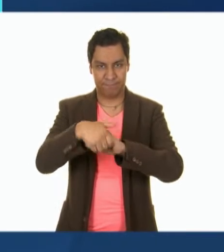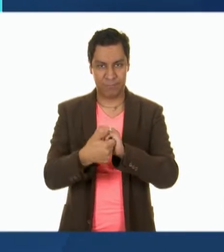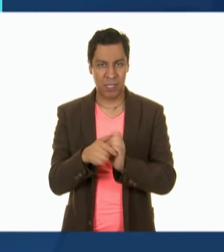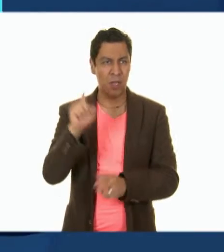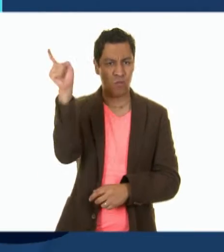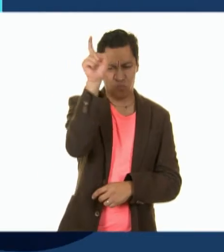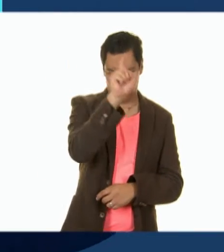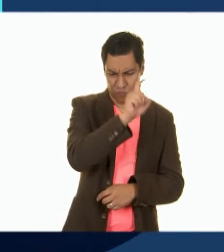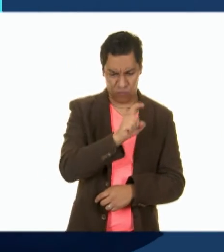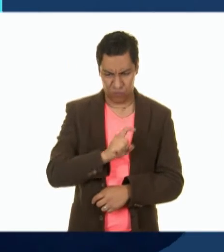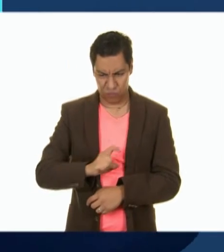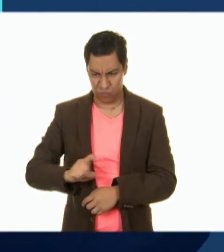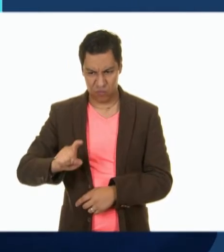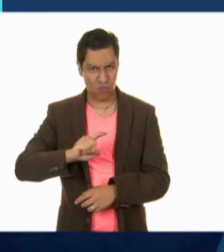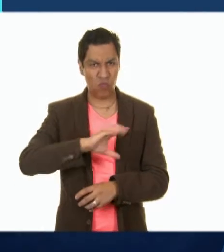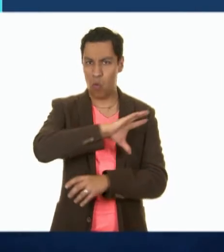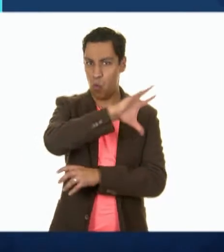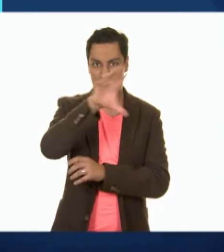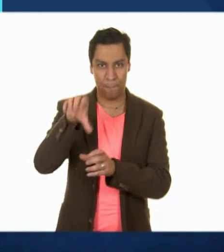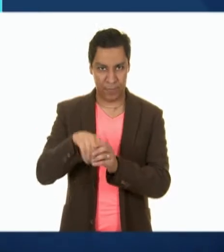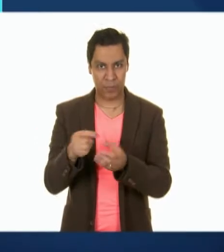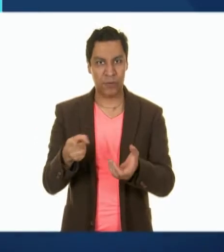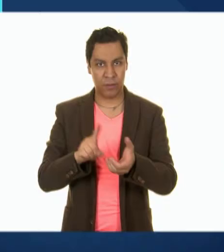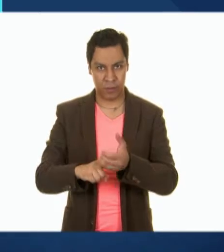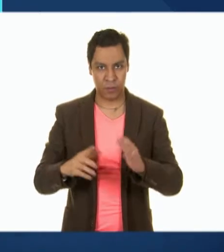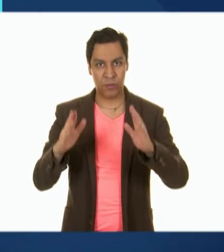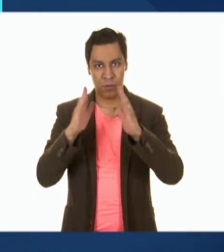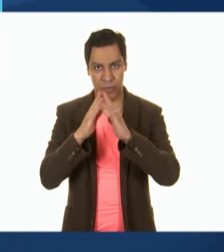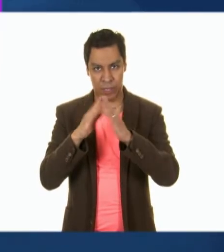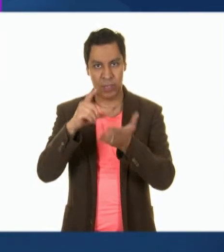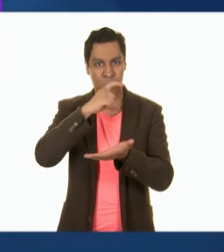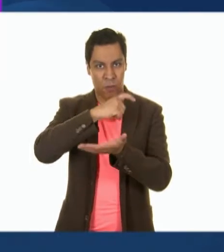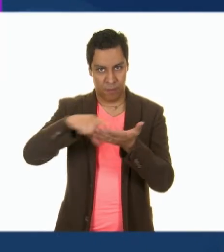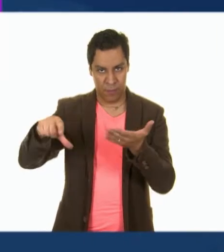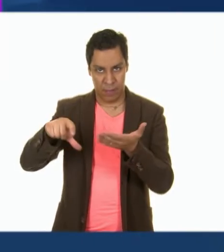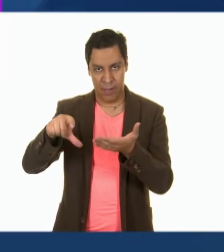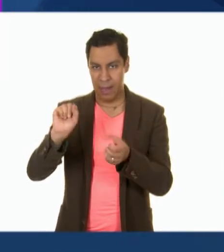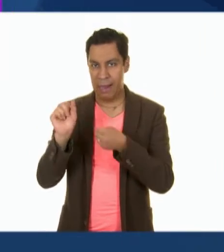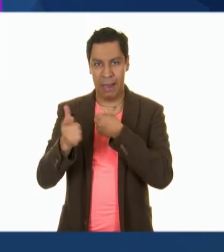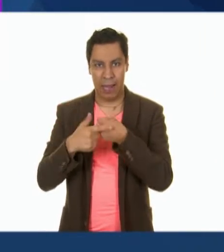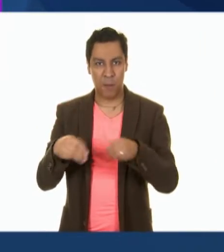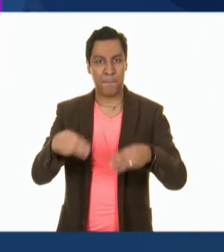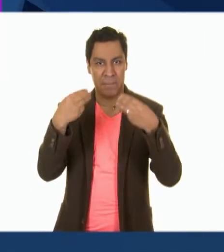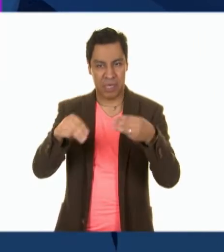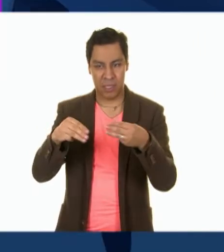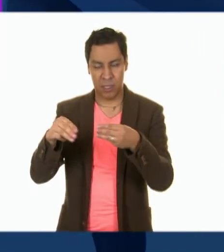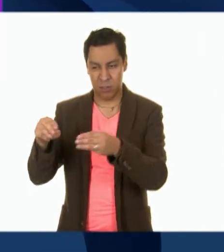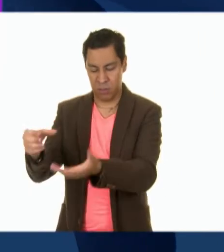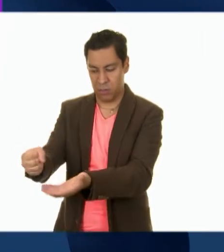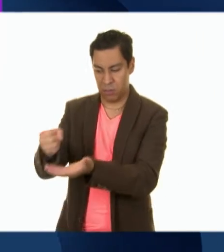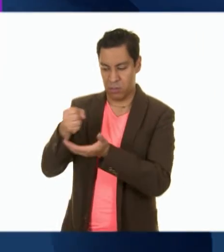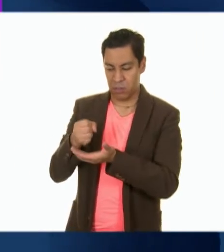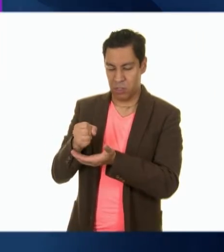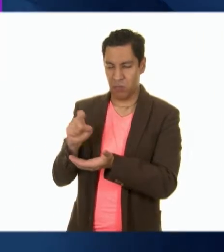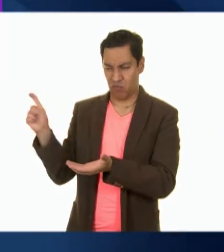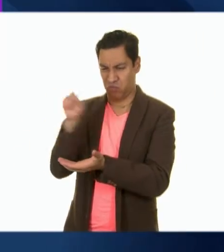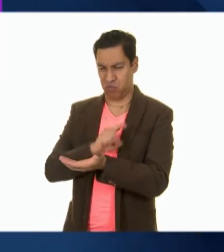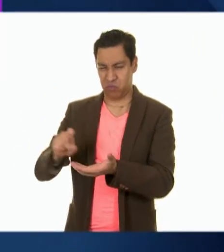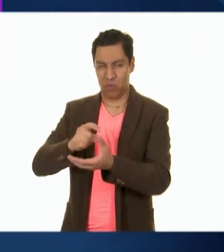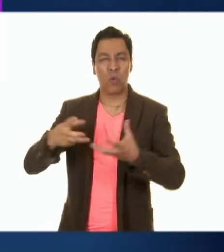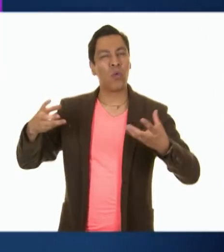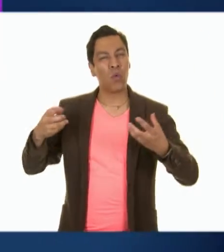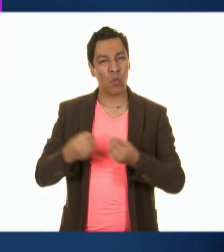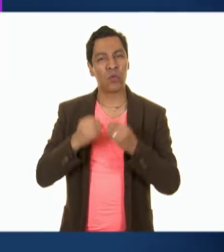También las cosas que compres en la tienda o en el supermercado. Sigamos luchando juntos contra este virus, cuidándonos